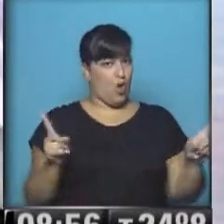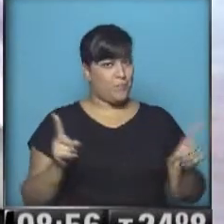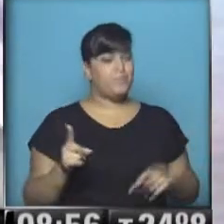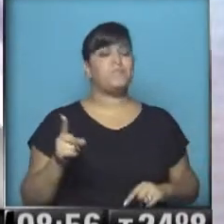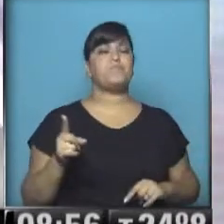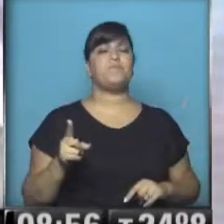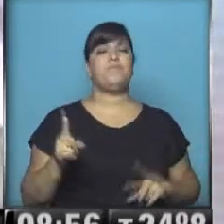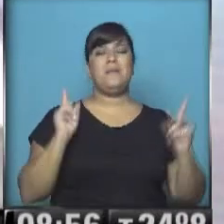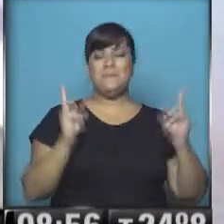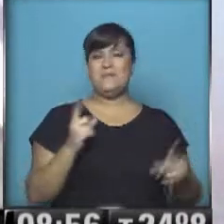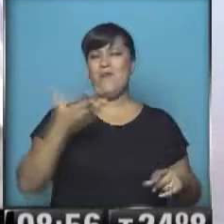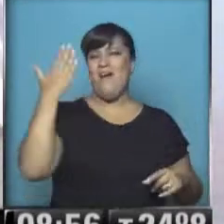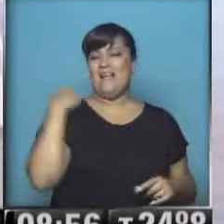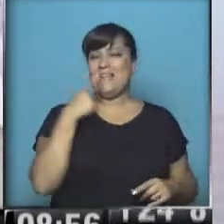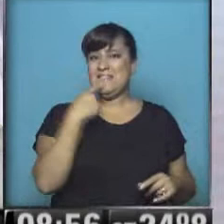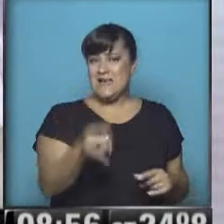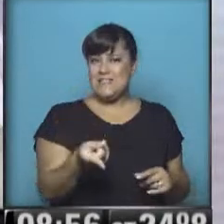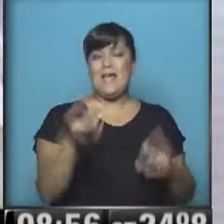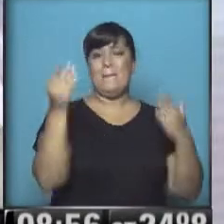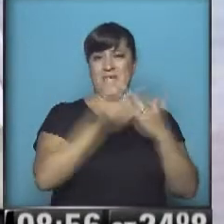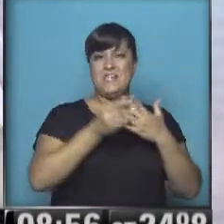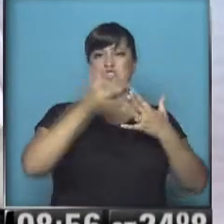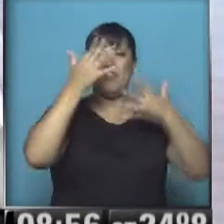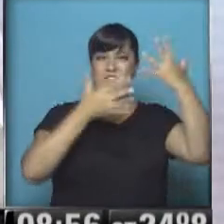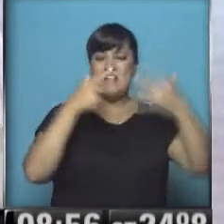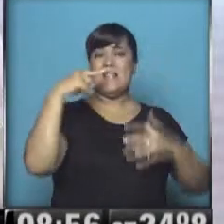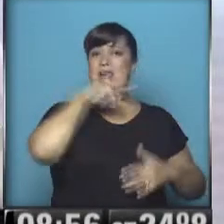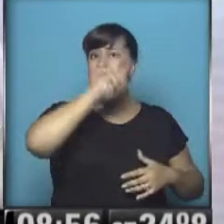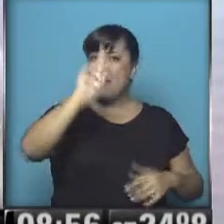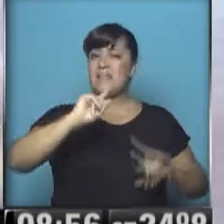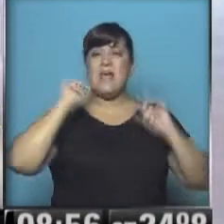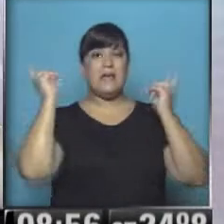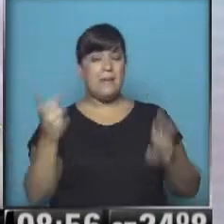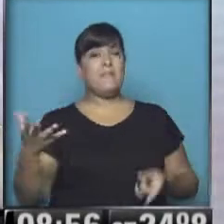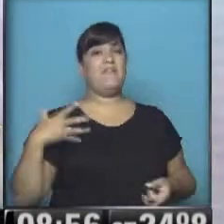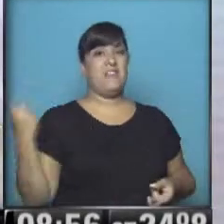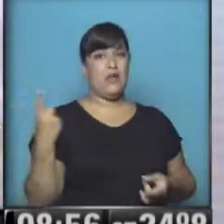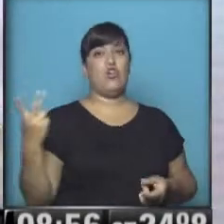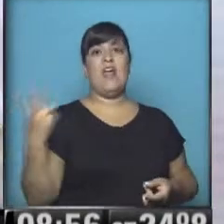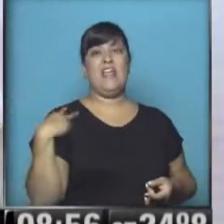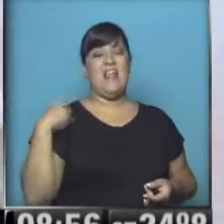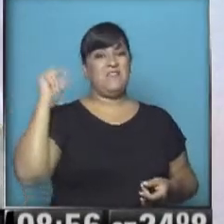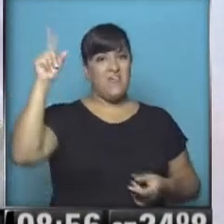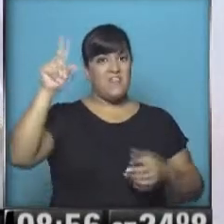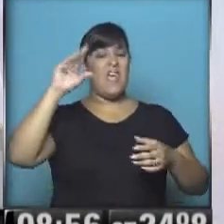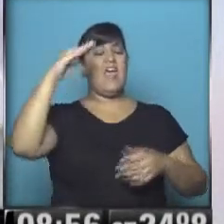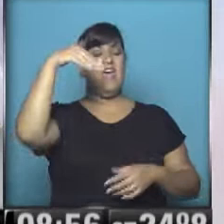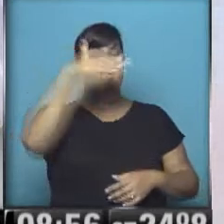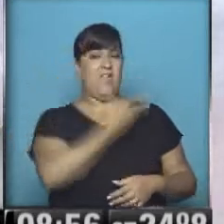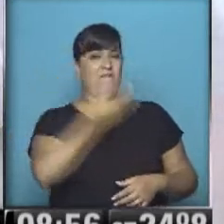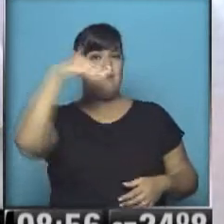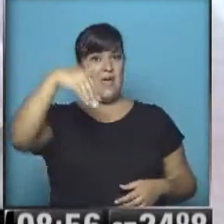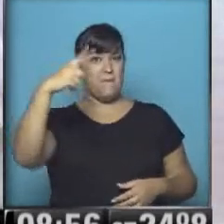comentaba thelma de tanto del ministro de finanzas de alemania como de la directora gerente del fondo monetario internacional es